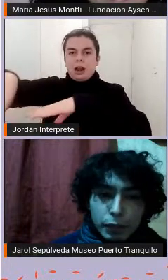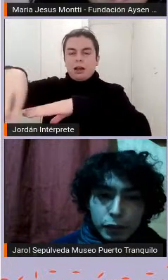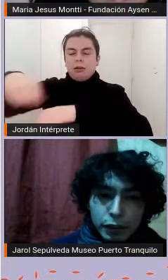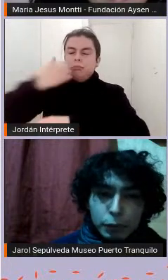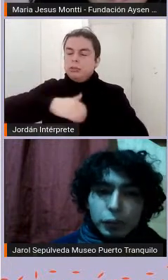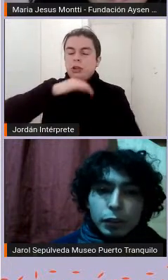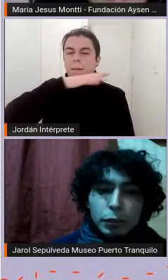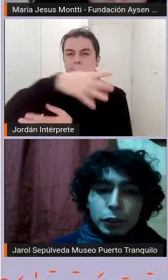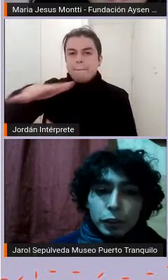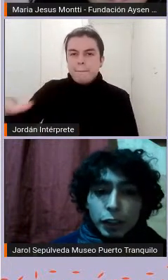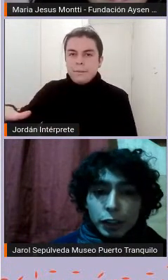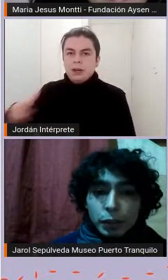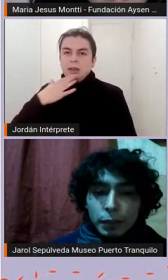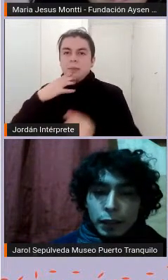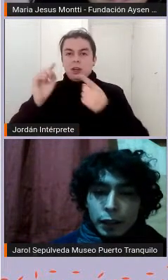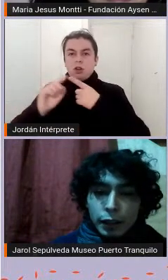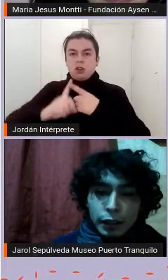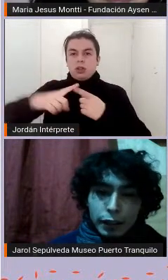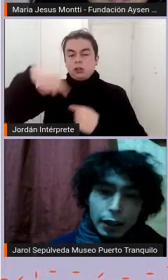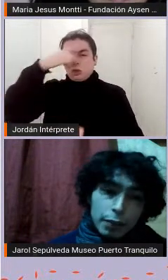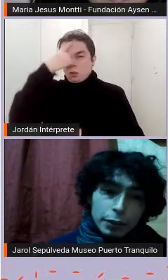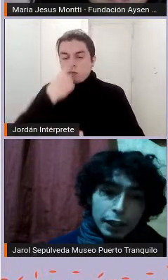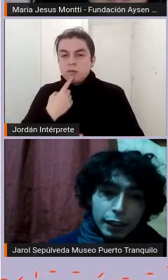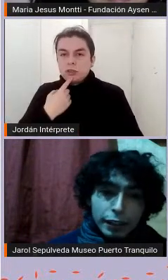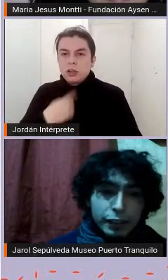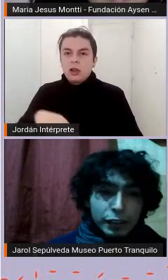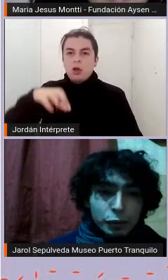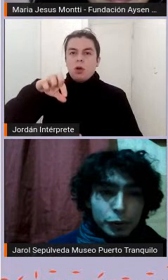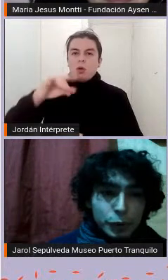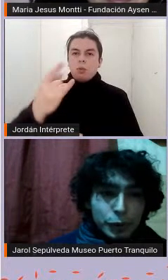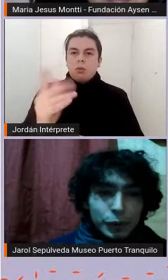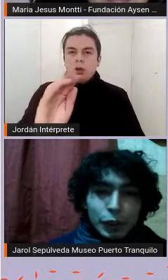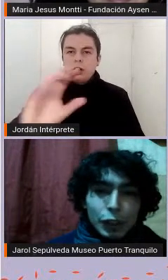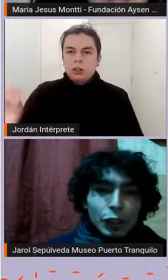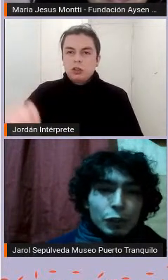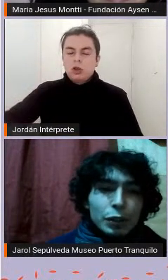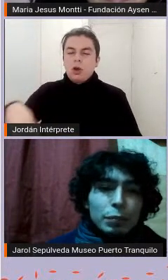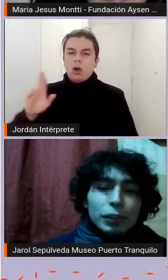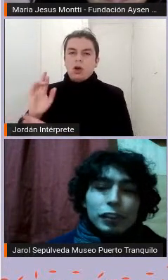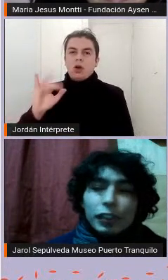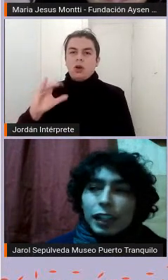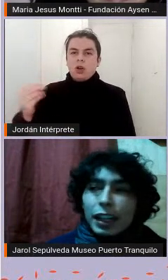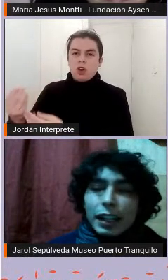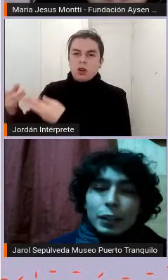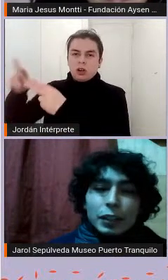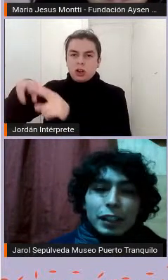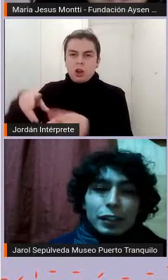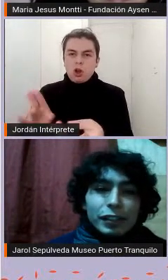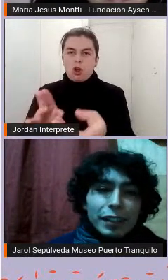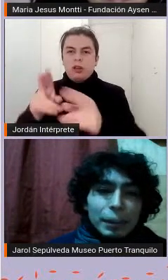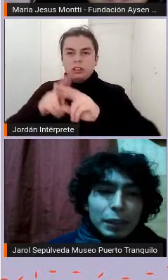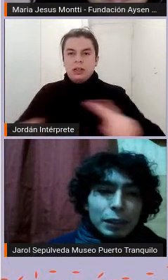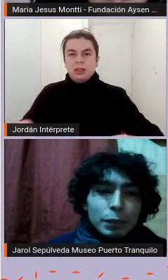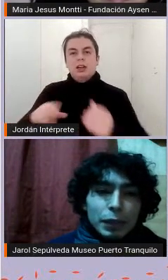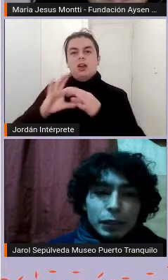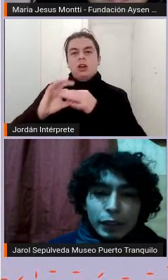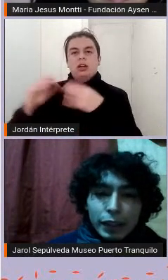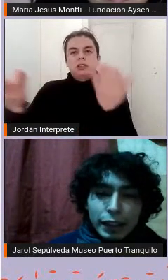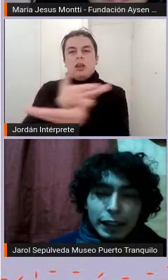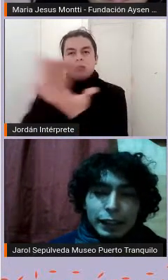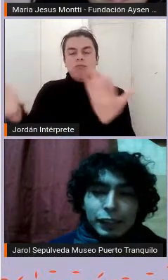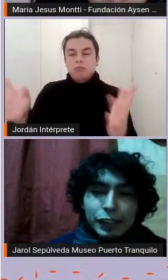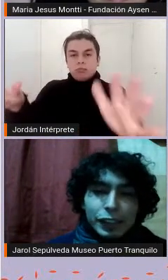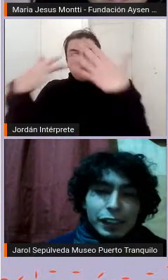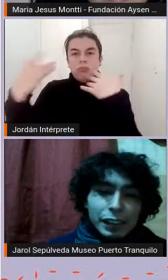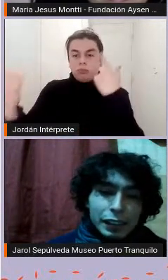la información del Museo de Puerto Río Tranquilo. Nada, pues, agradecer su disposición a escucharnos, a prestar un poquito